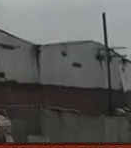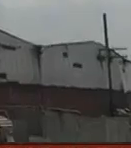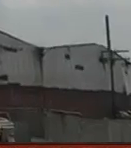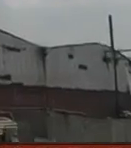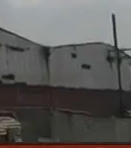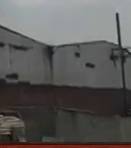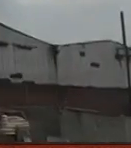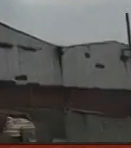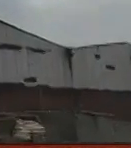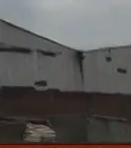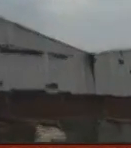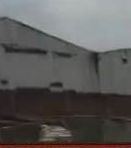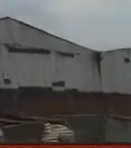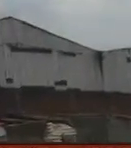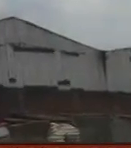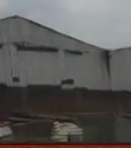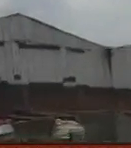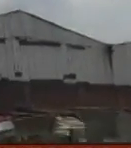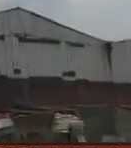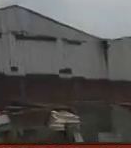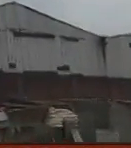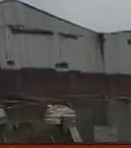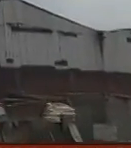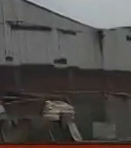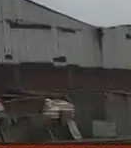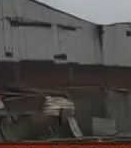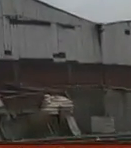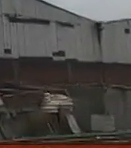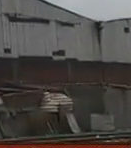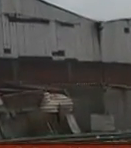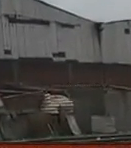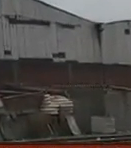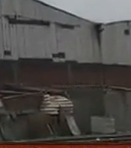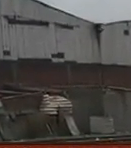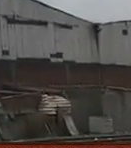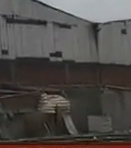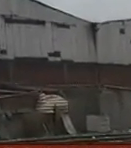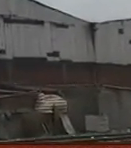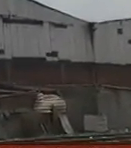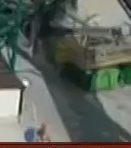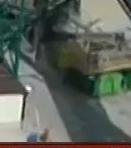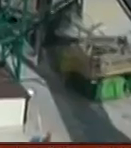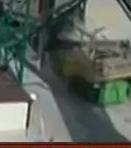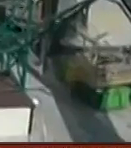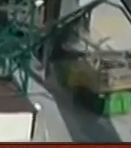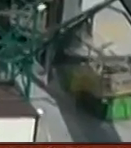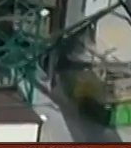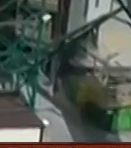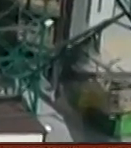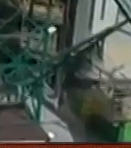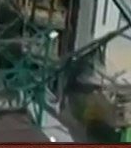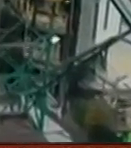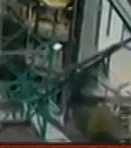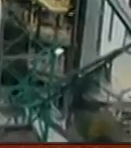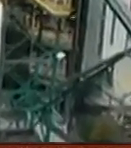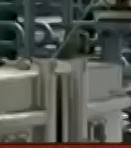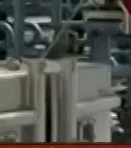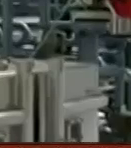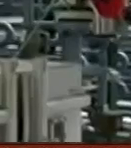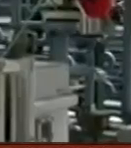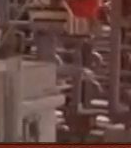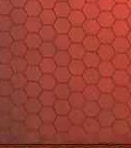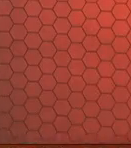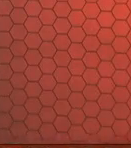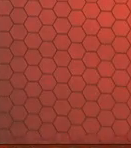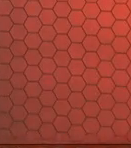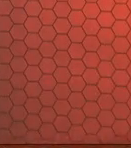Estamos de acuerdo. Bueno, pues muchísimas gracias, Juan Pablo Castañón, presidente del Consejo Coordinador Empresarial, a sumar esfuerzos, puesto que la salud está primero y también el